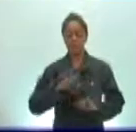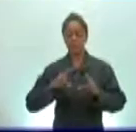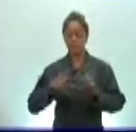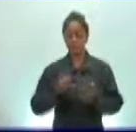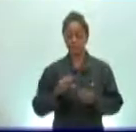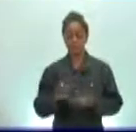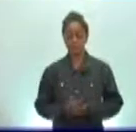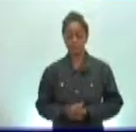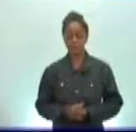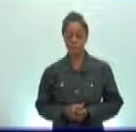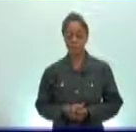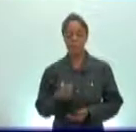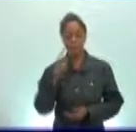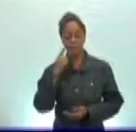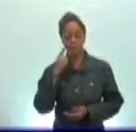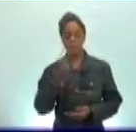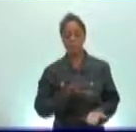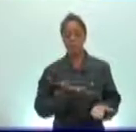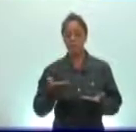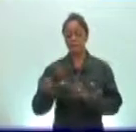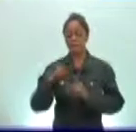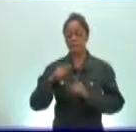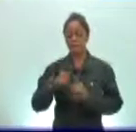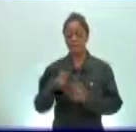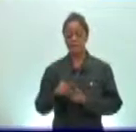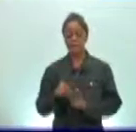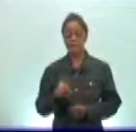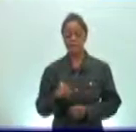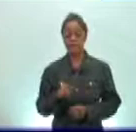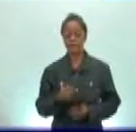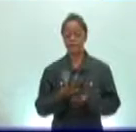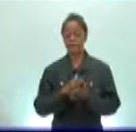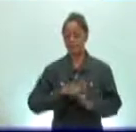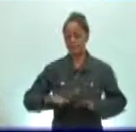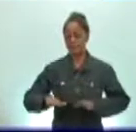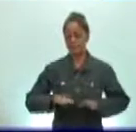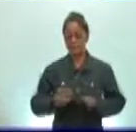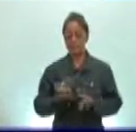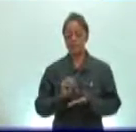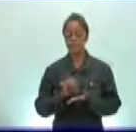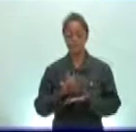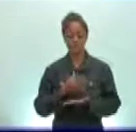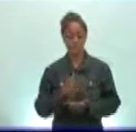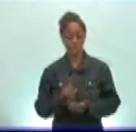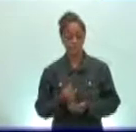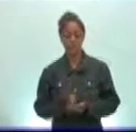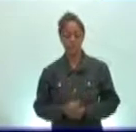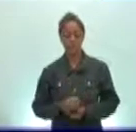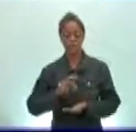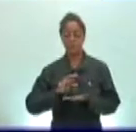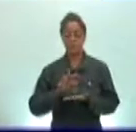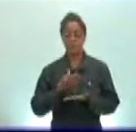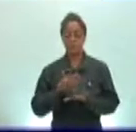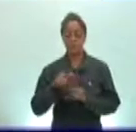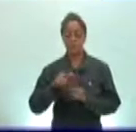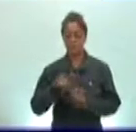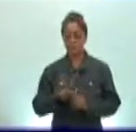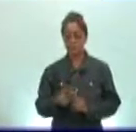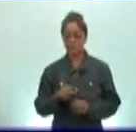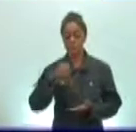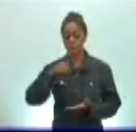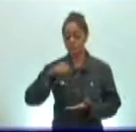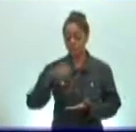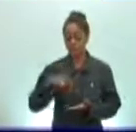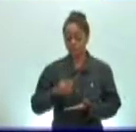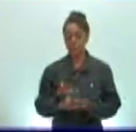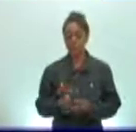comentando. Vamos a presentar el tema que ya deben tener preparados sus cuadernos, su libro de texto, sus